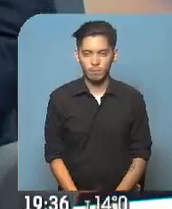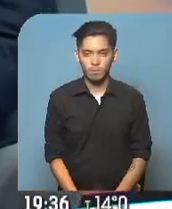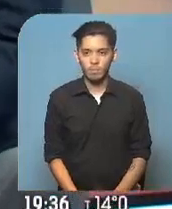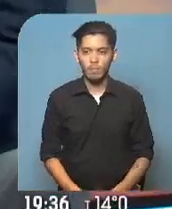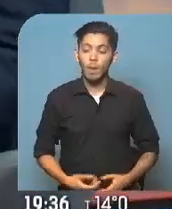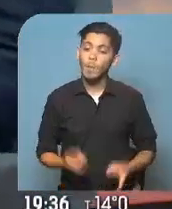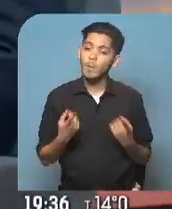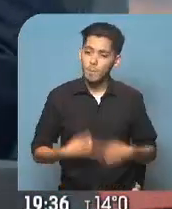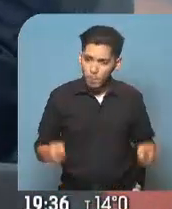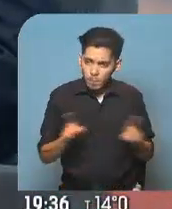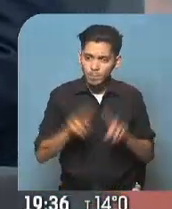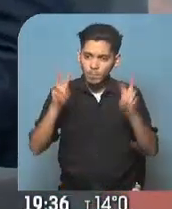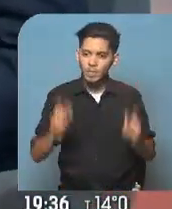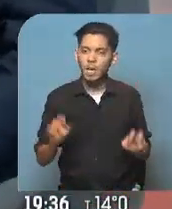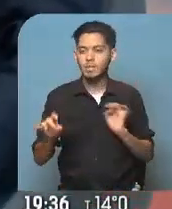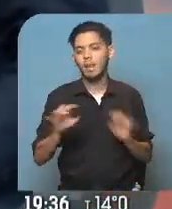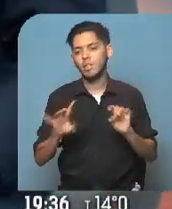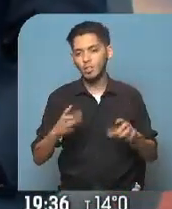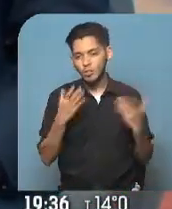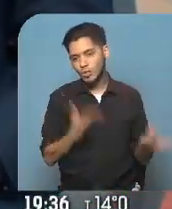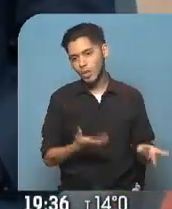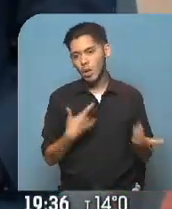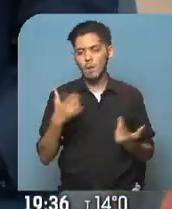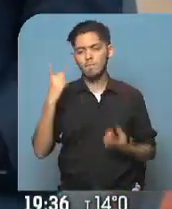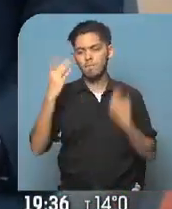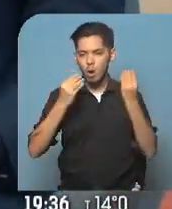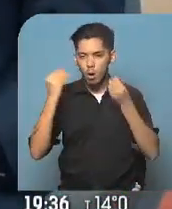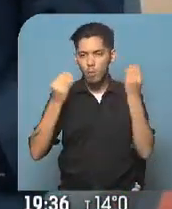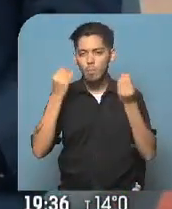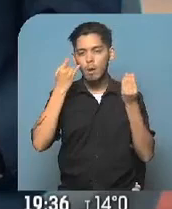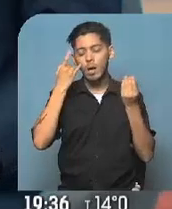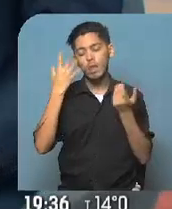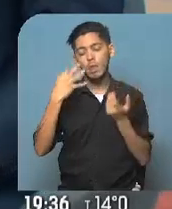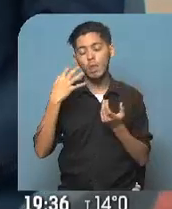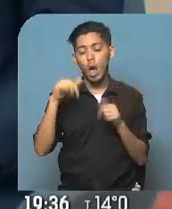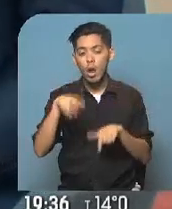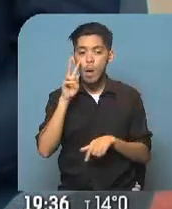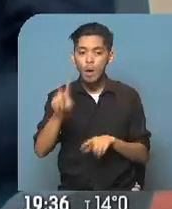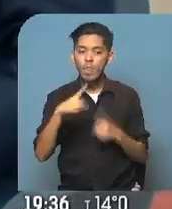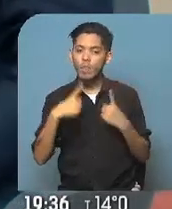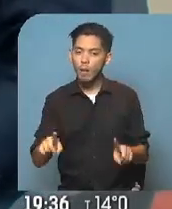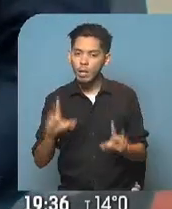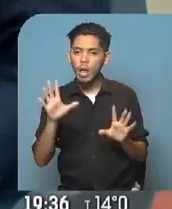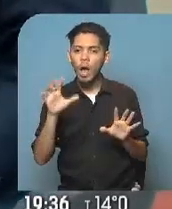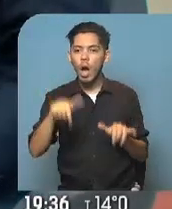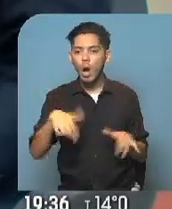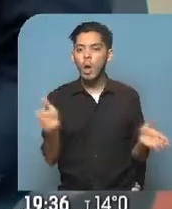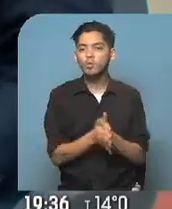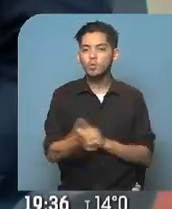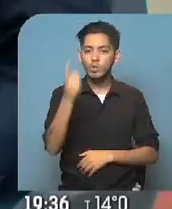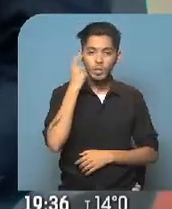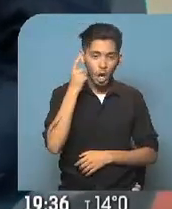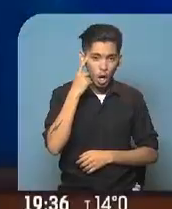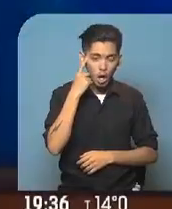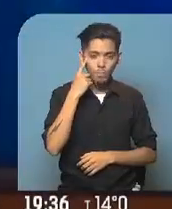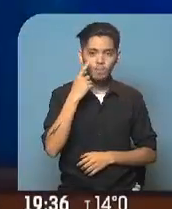volvemos al tema de nuestra selección que nos preocupa y nos ocupa pero ahora desde otro punto de vista porque estamos con un psicólogo el